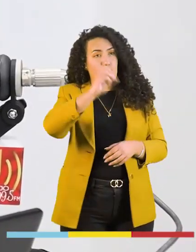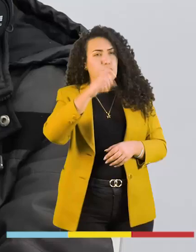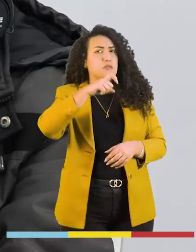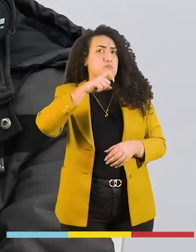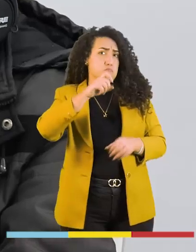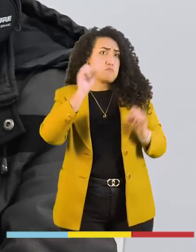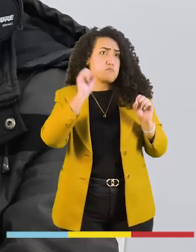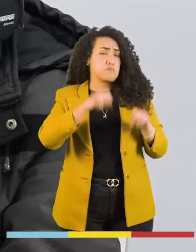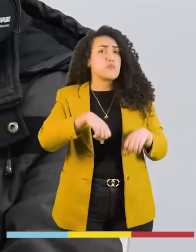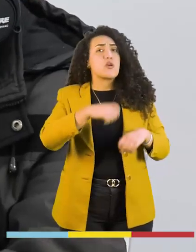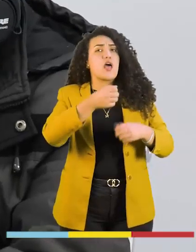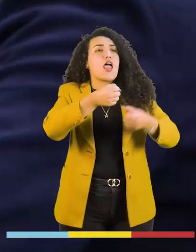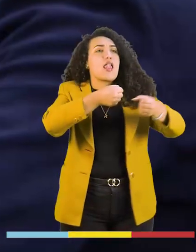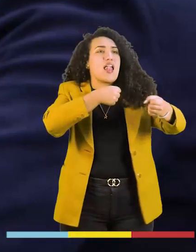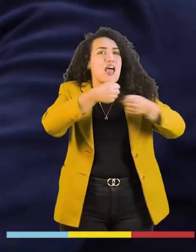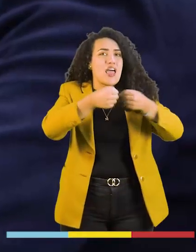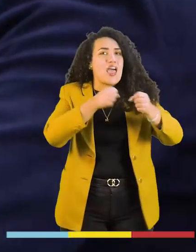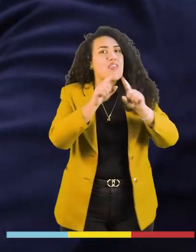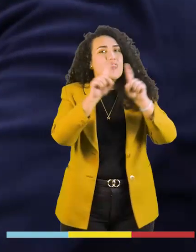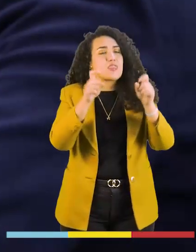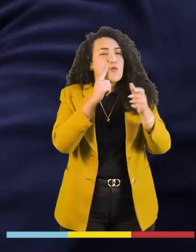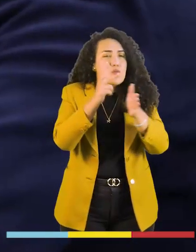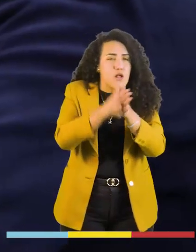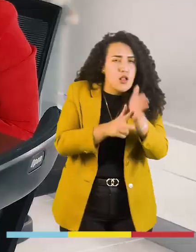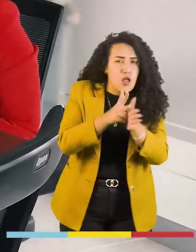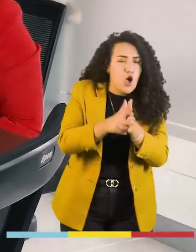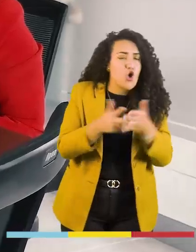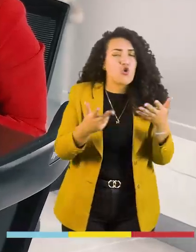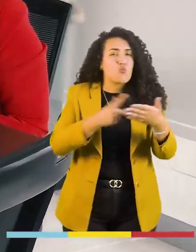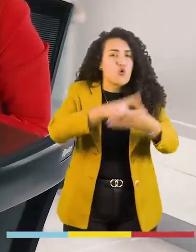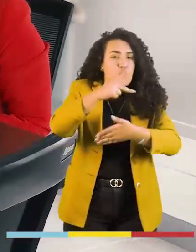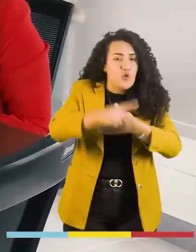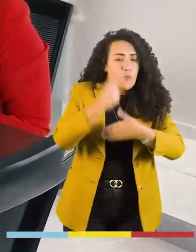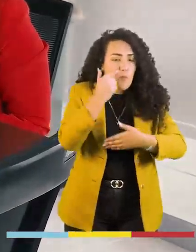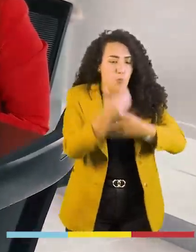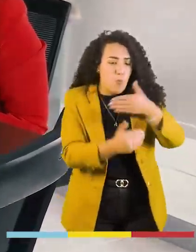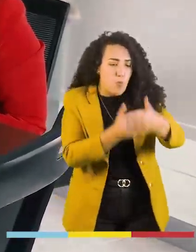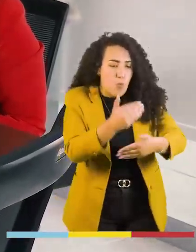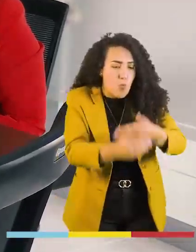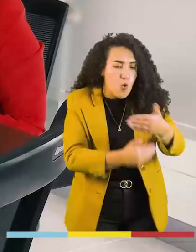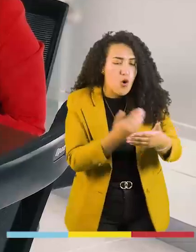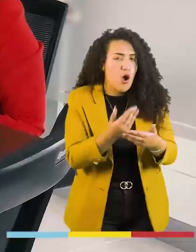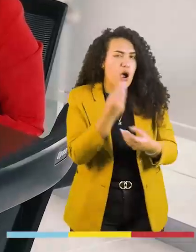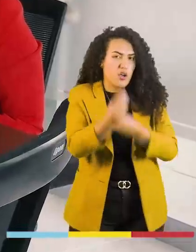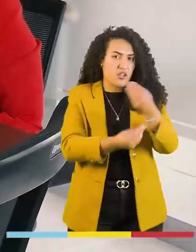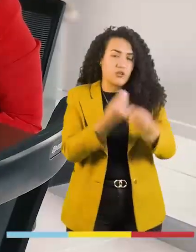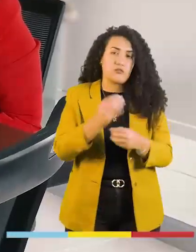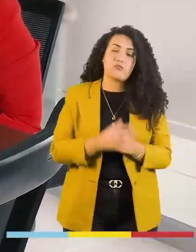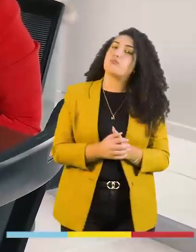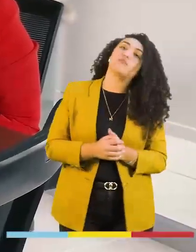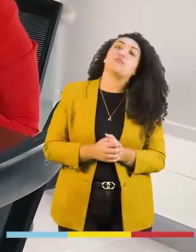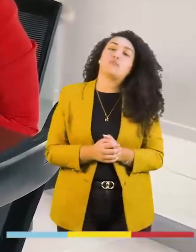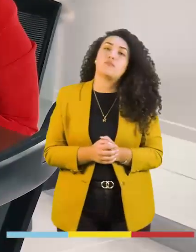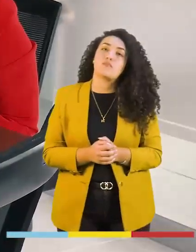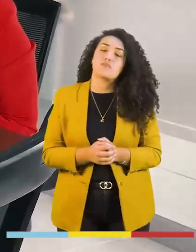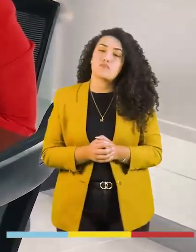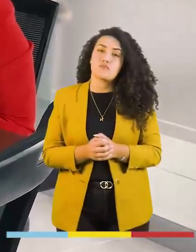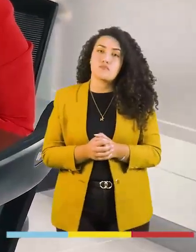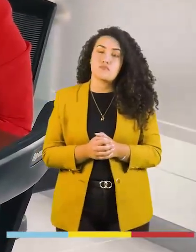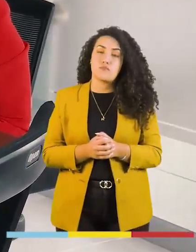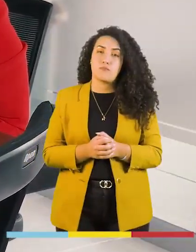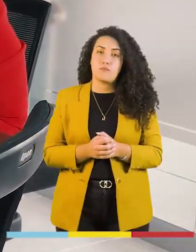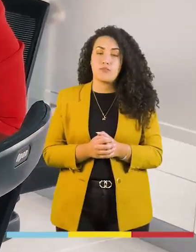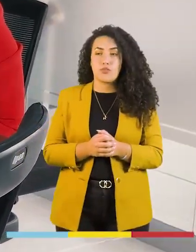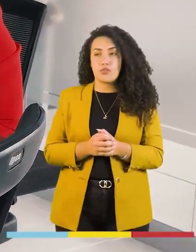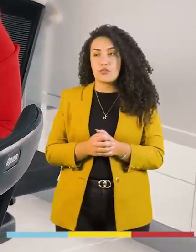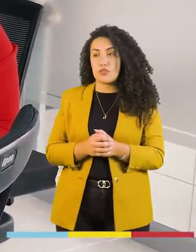podemos realizar entrevistas con respecto al tema del Regiotram, cómo saber cuál es el proyecto y el paso a paso de lo que se está haciendo.